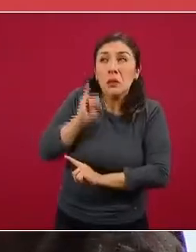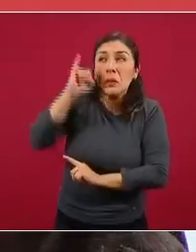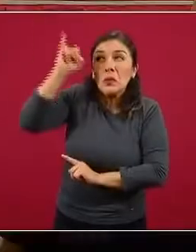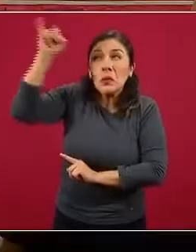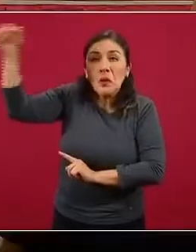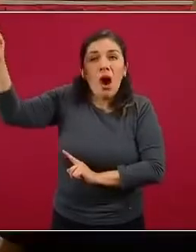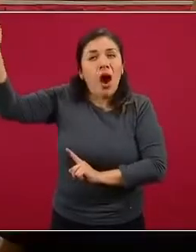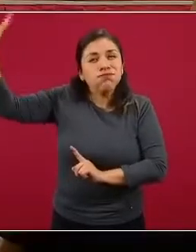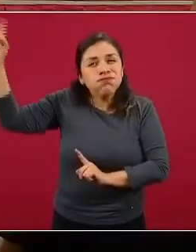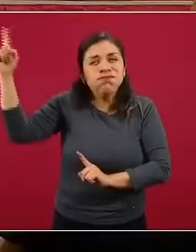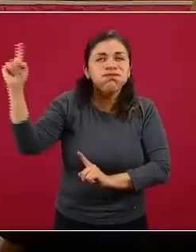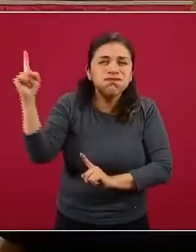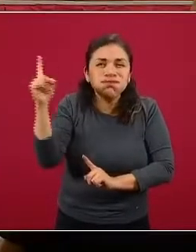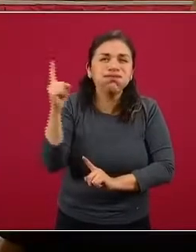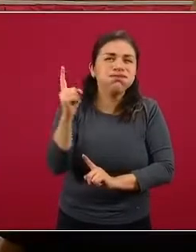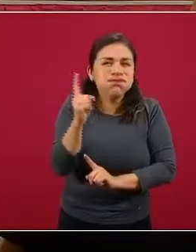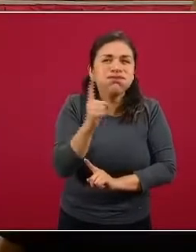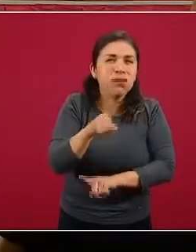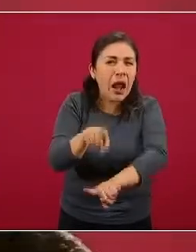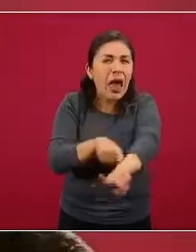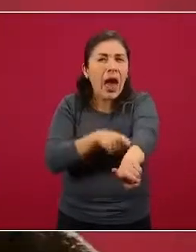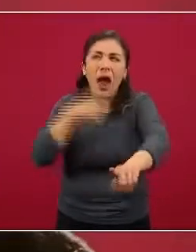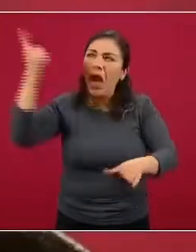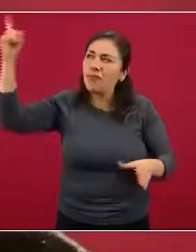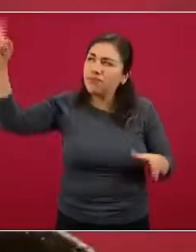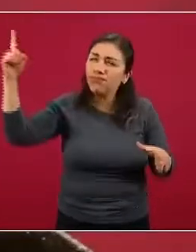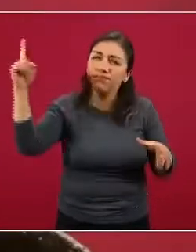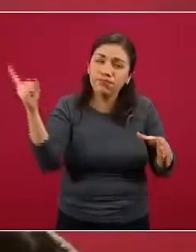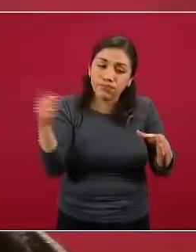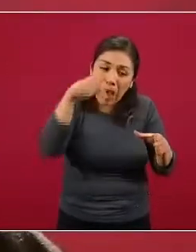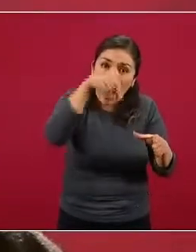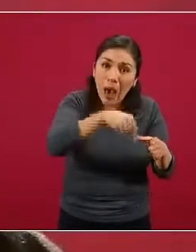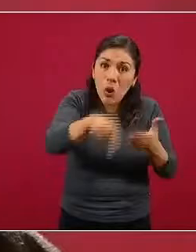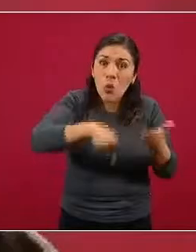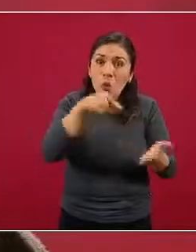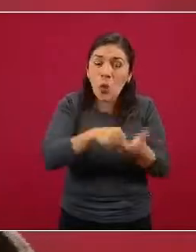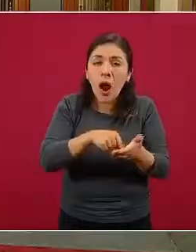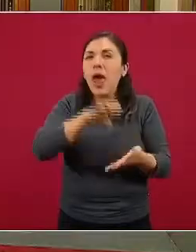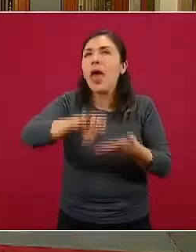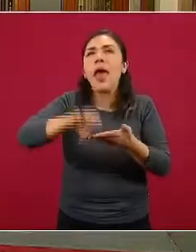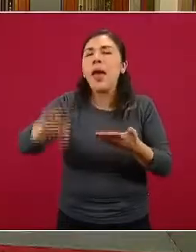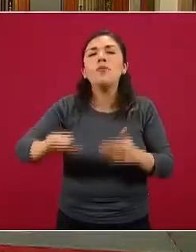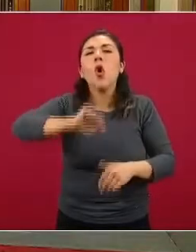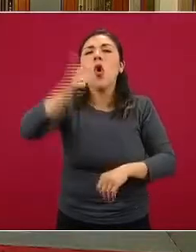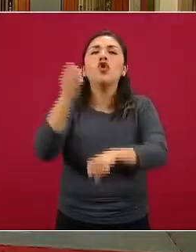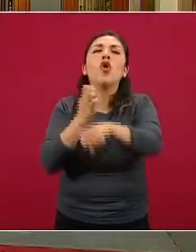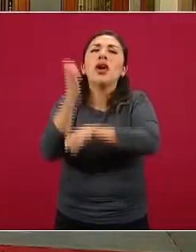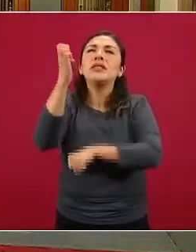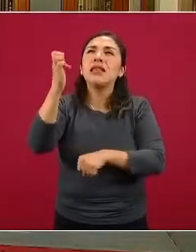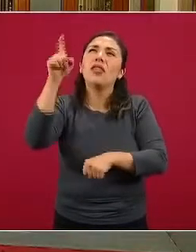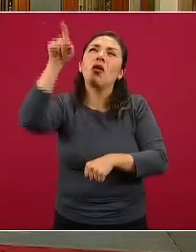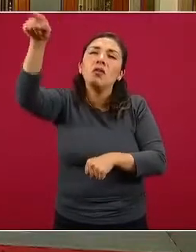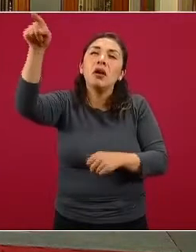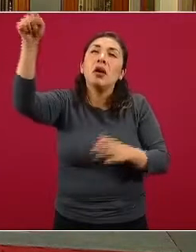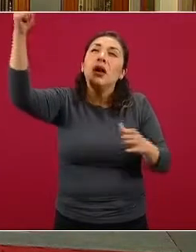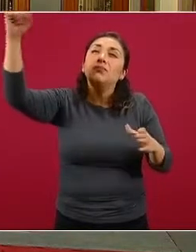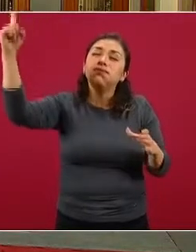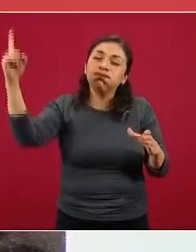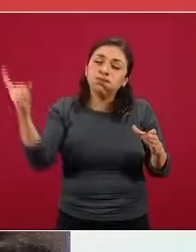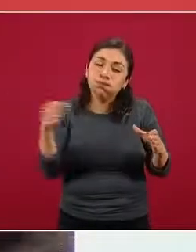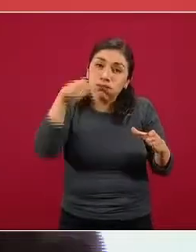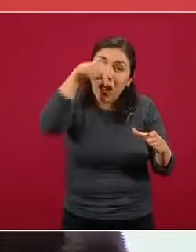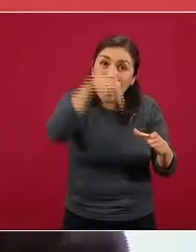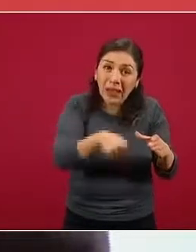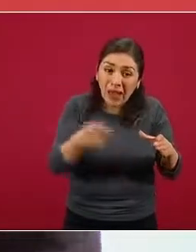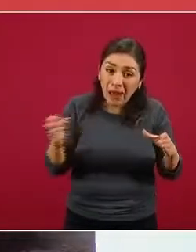el tránsito o más largo sea el tránsito de las personas, digamos, si vienen de otras partes del país y se congregan